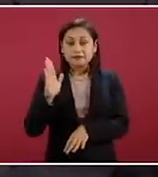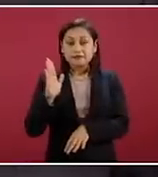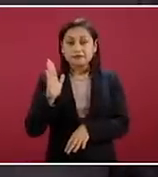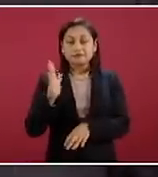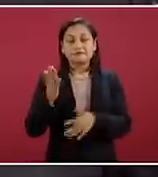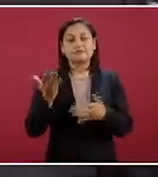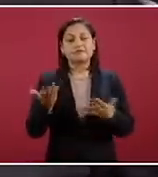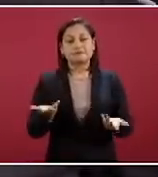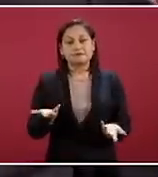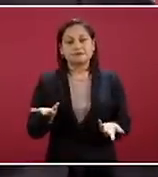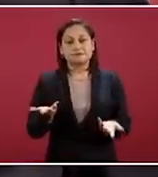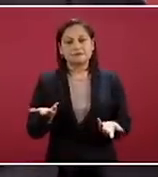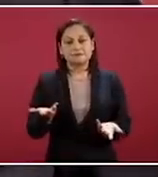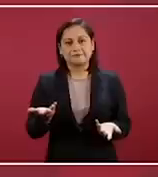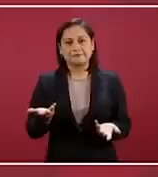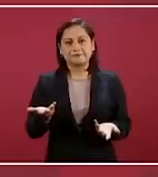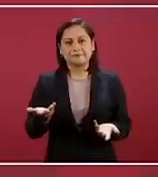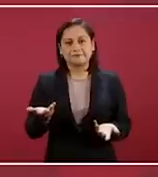sí,